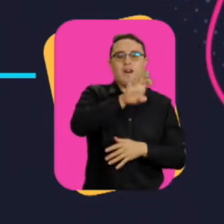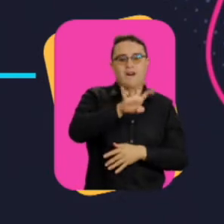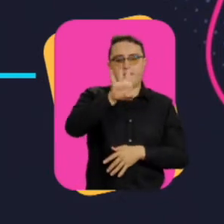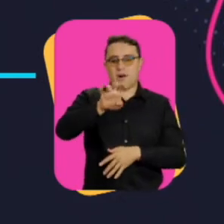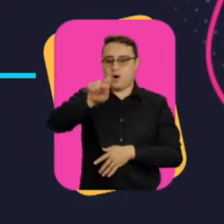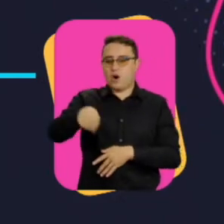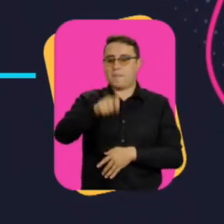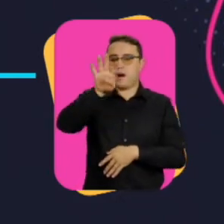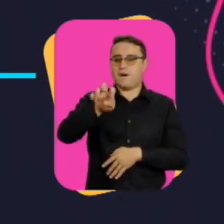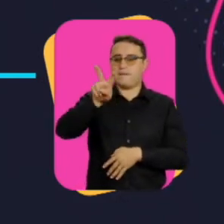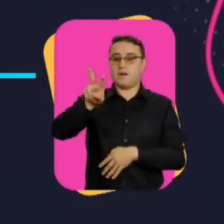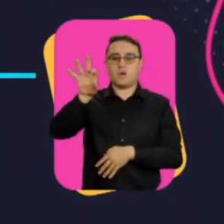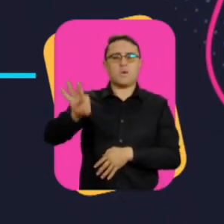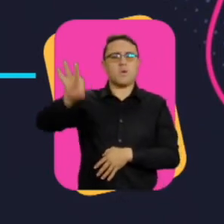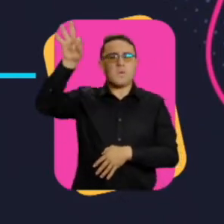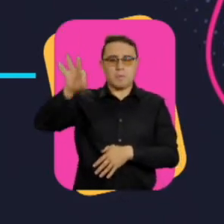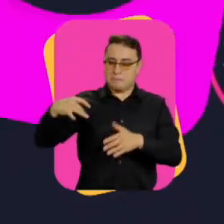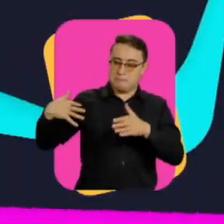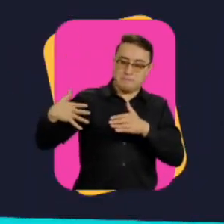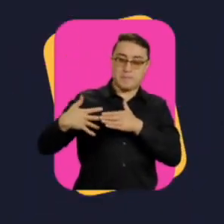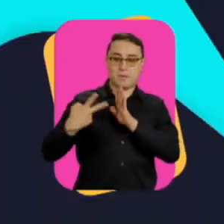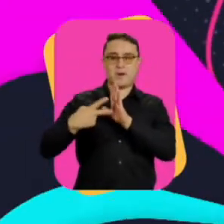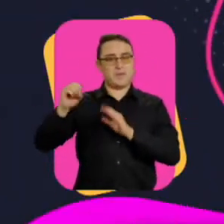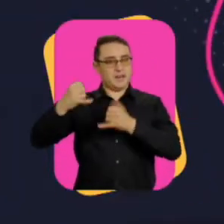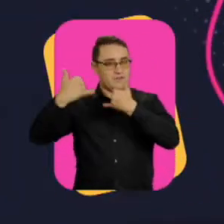99,92% para el final de 2020.